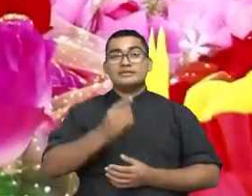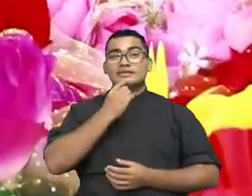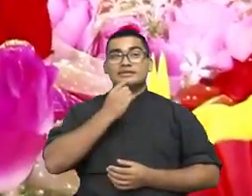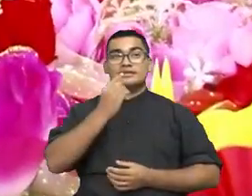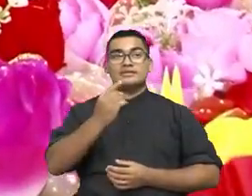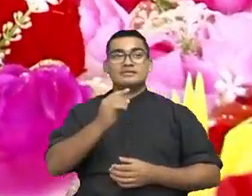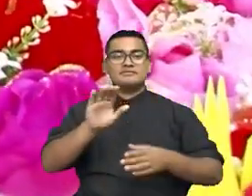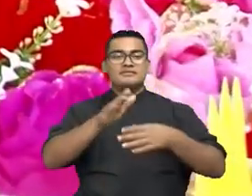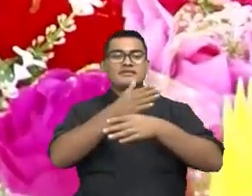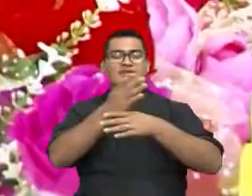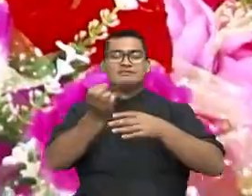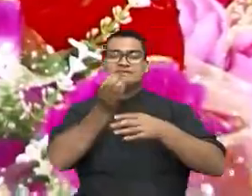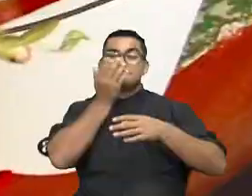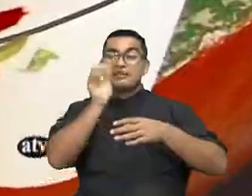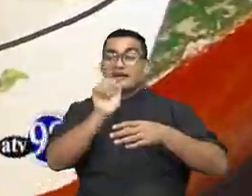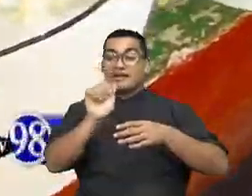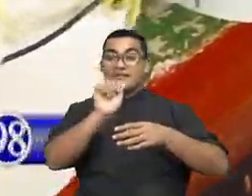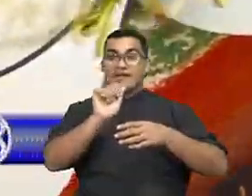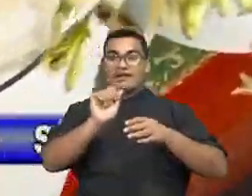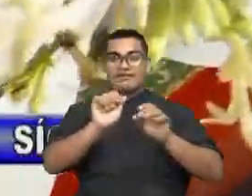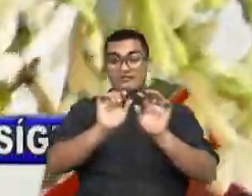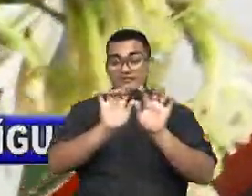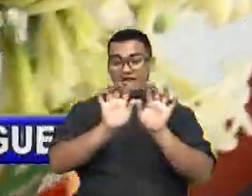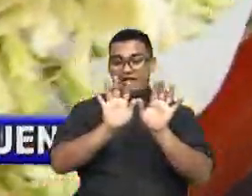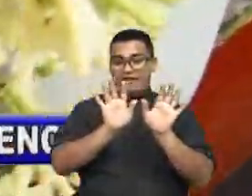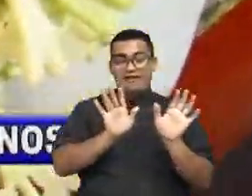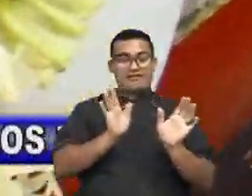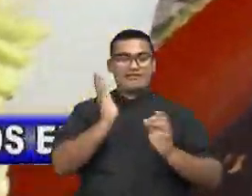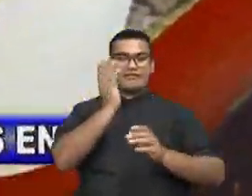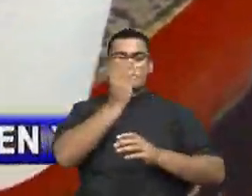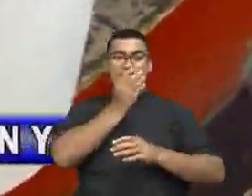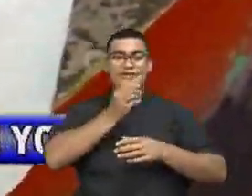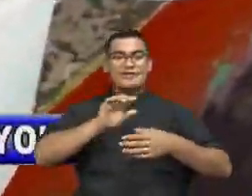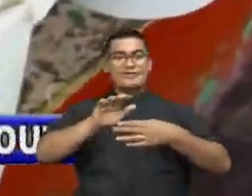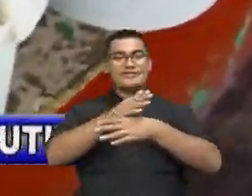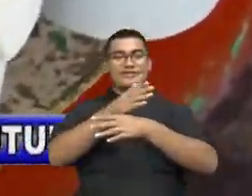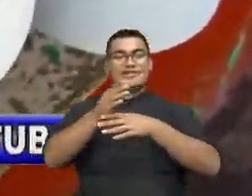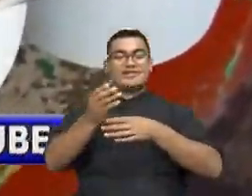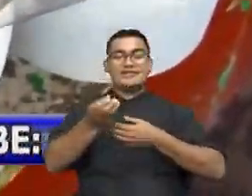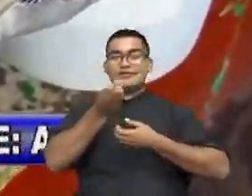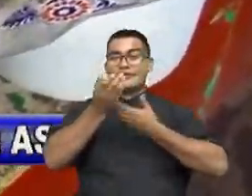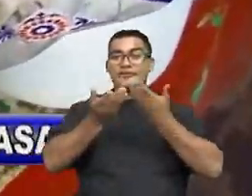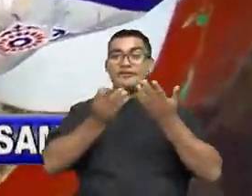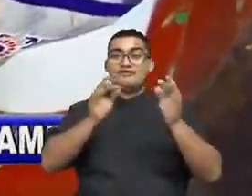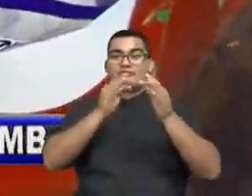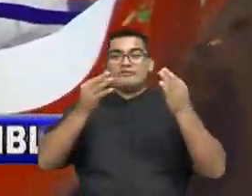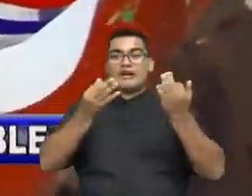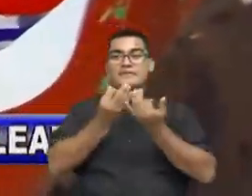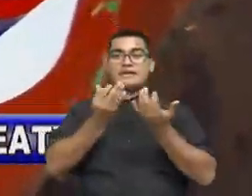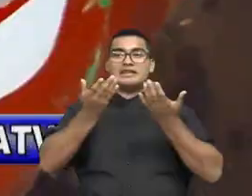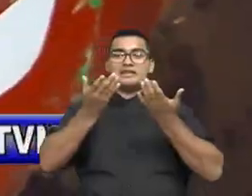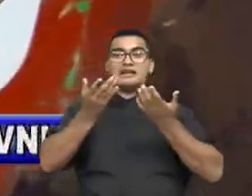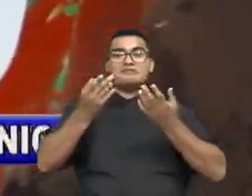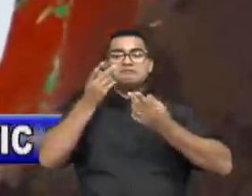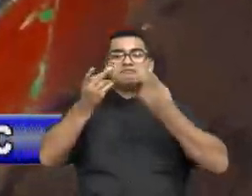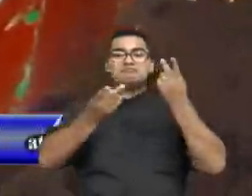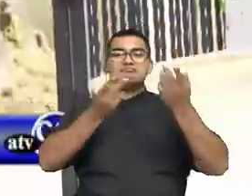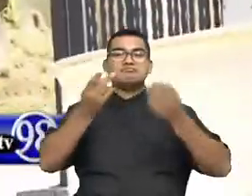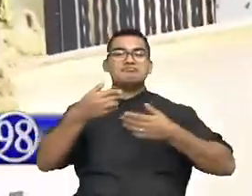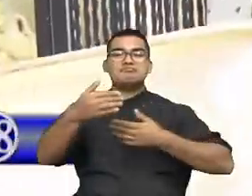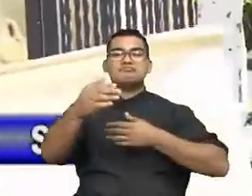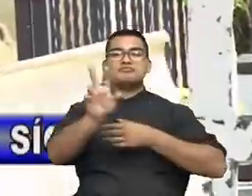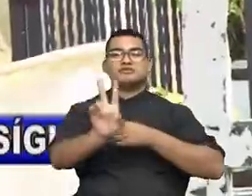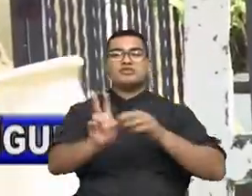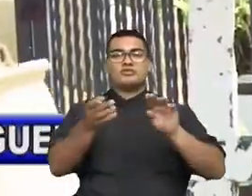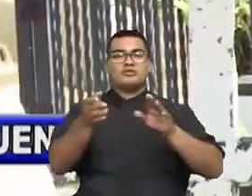Margaritas, claveles, lirios y girasoles son las flores preferidas por las familias que van a visitar a sus deudos este 2 de noviembre